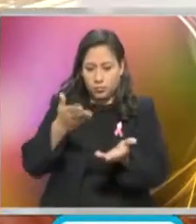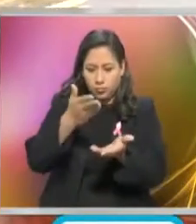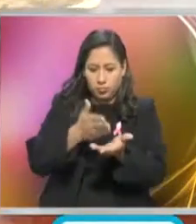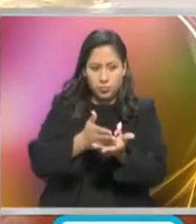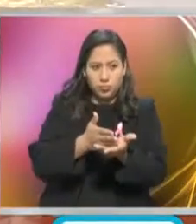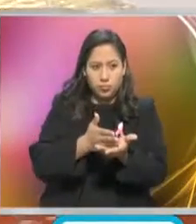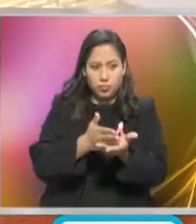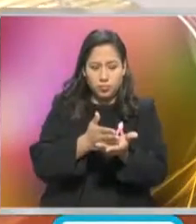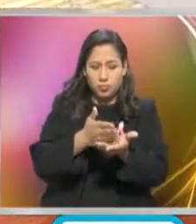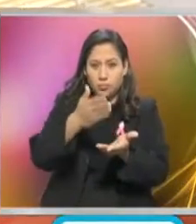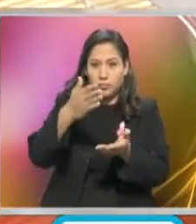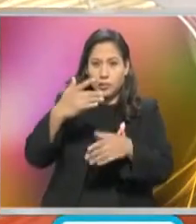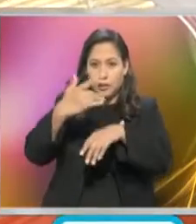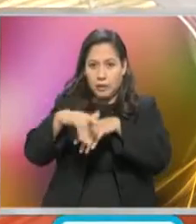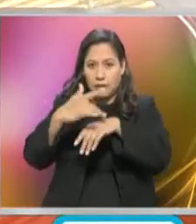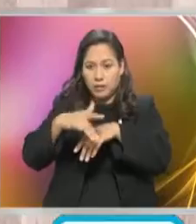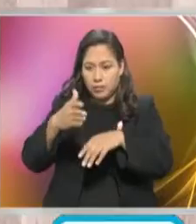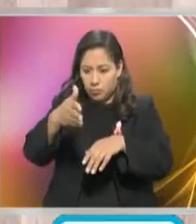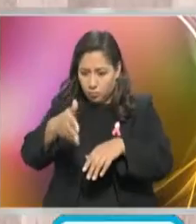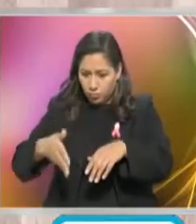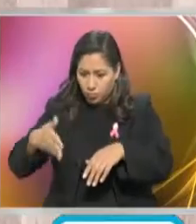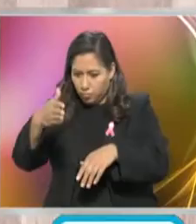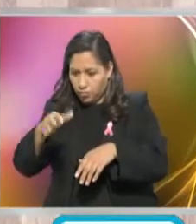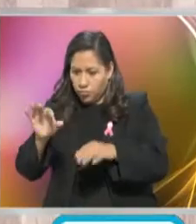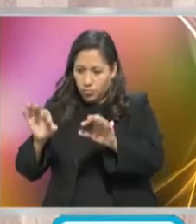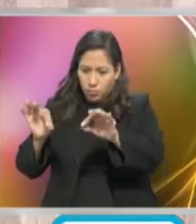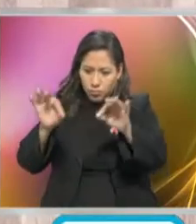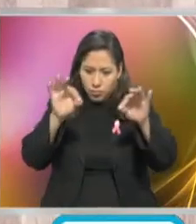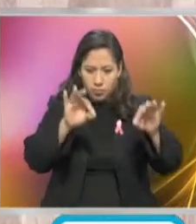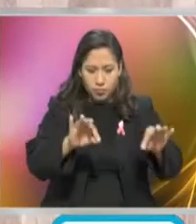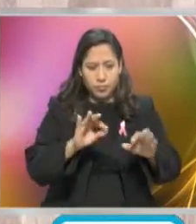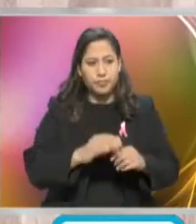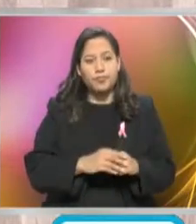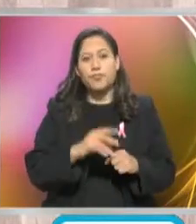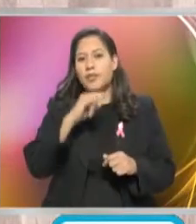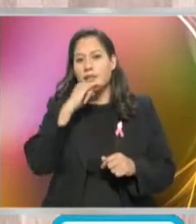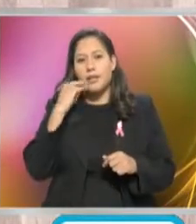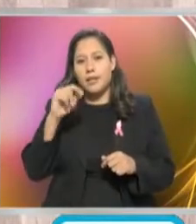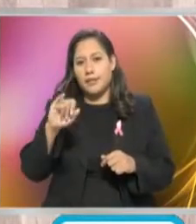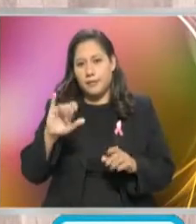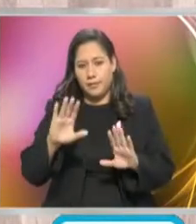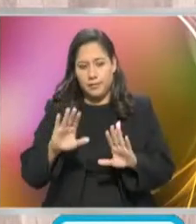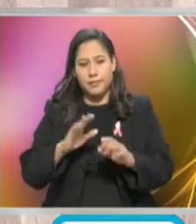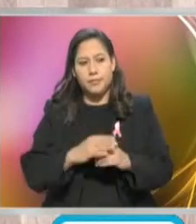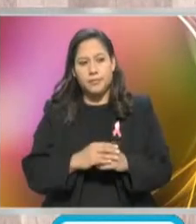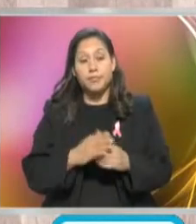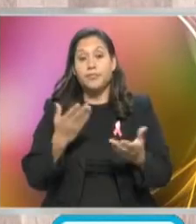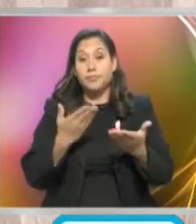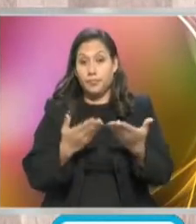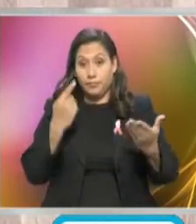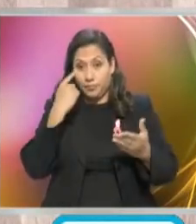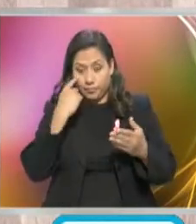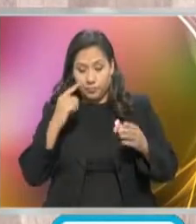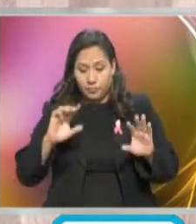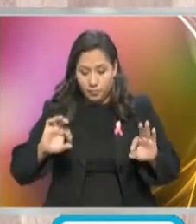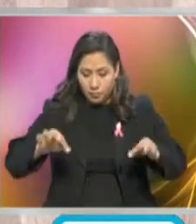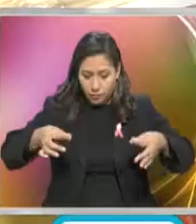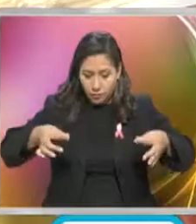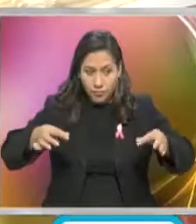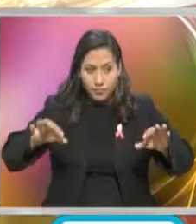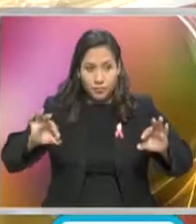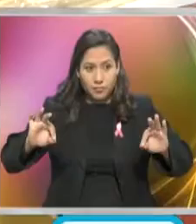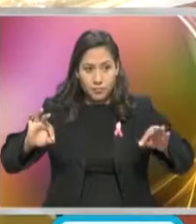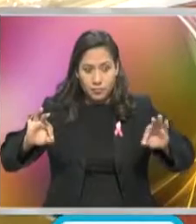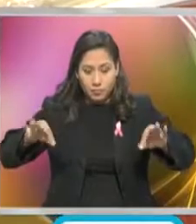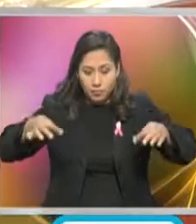enrollar. La salsita la vamos a dejar así, tal cual. Entonces, y pues bueno, ahora viene la forma de enrollarlo es, lo agarran de la